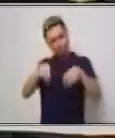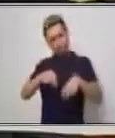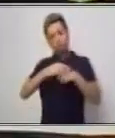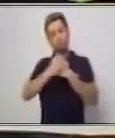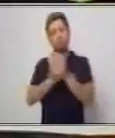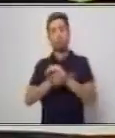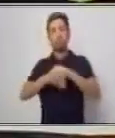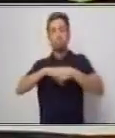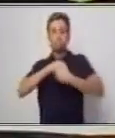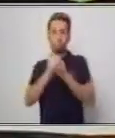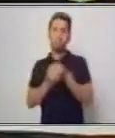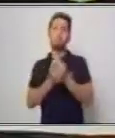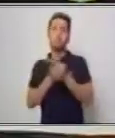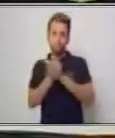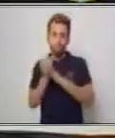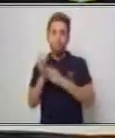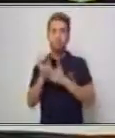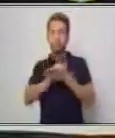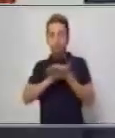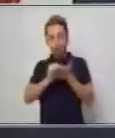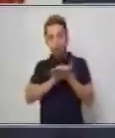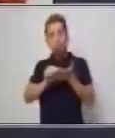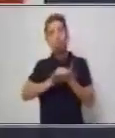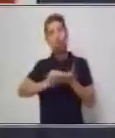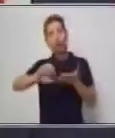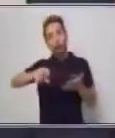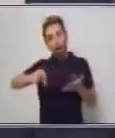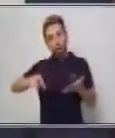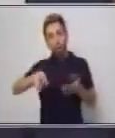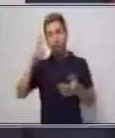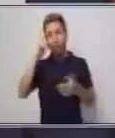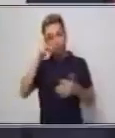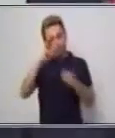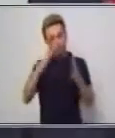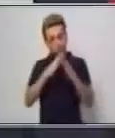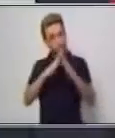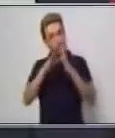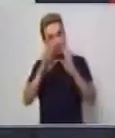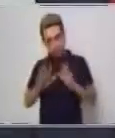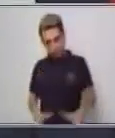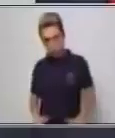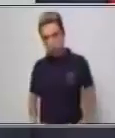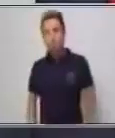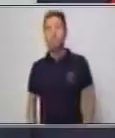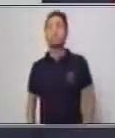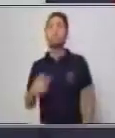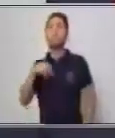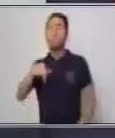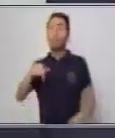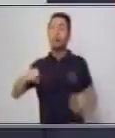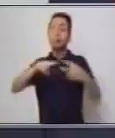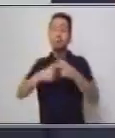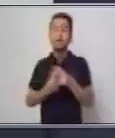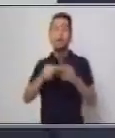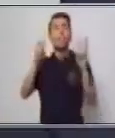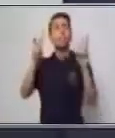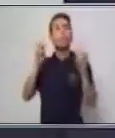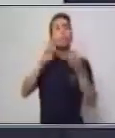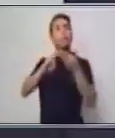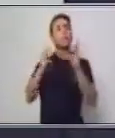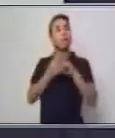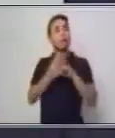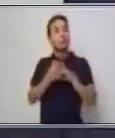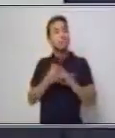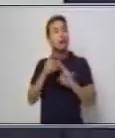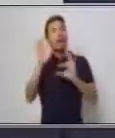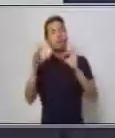con jabón. Recuerda, quédate en casa. Cuando iniciamos nosotros el tema de matemática, a veces se nos